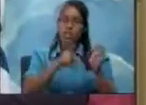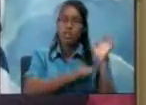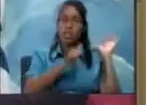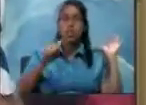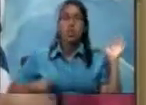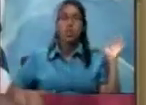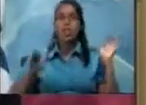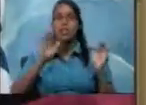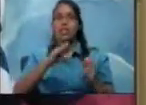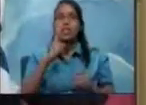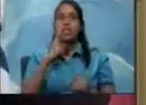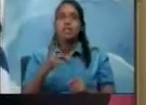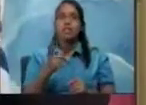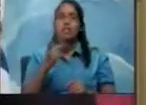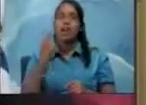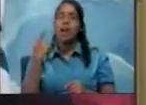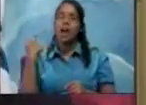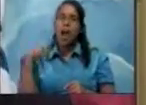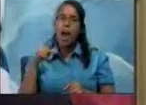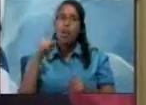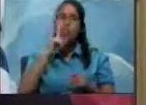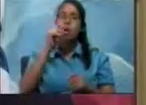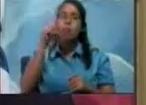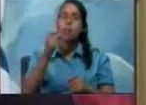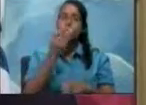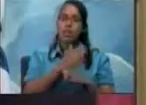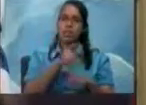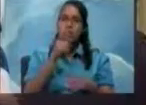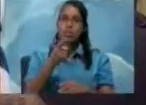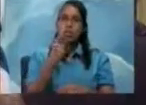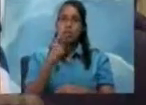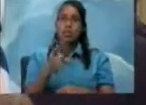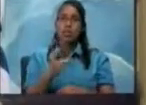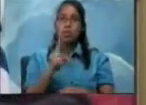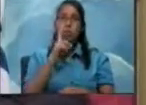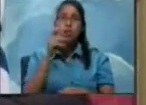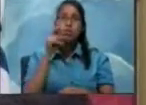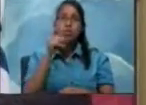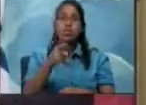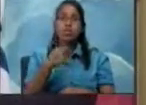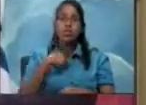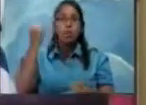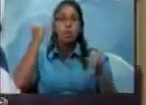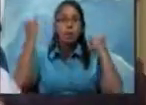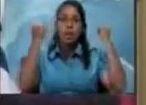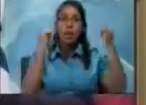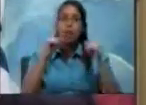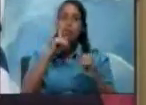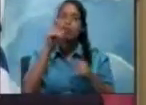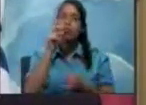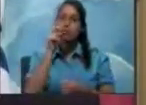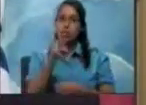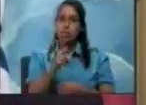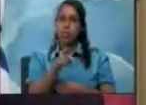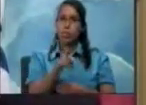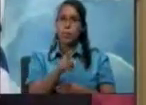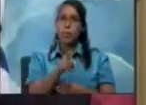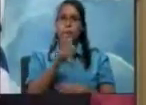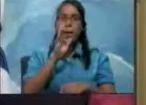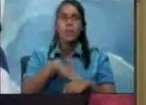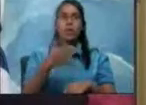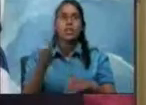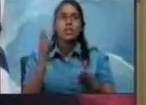diciendo hay una pregunta entre ellos y le dice Pregúntale tú Yo me imagino no pregunta tú porque